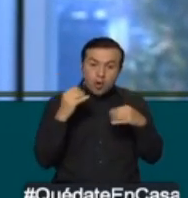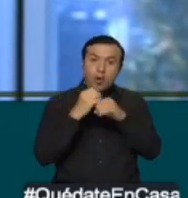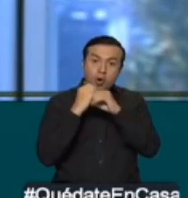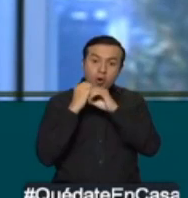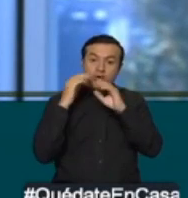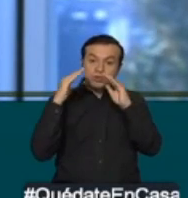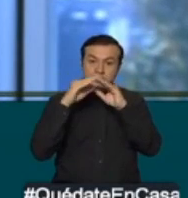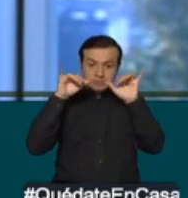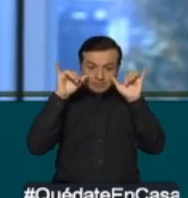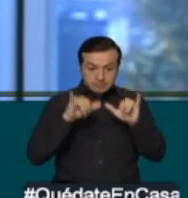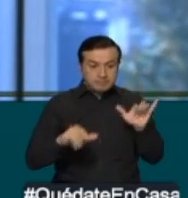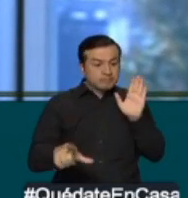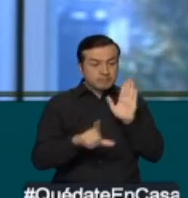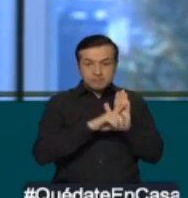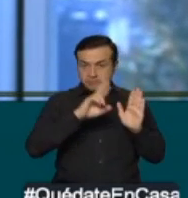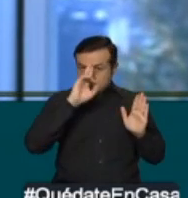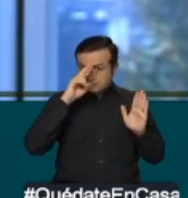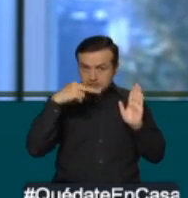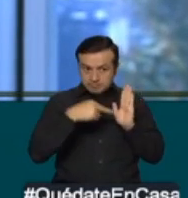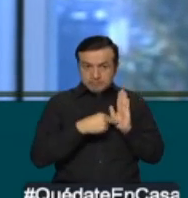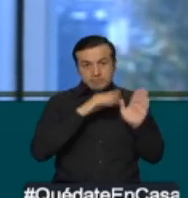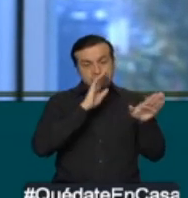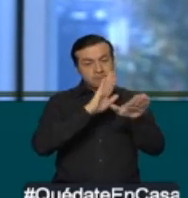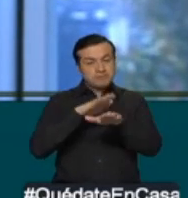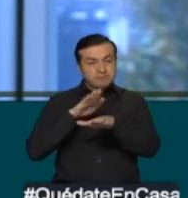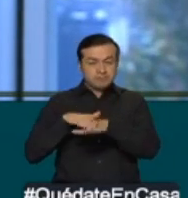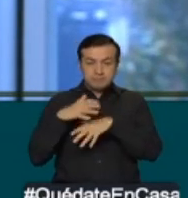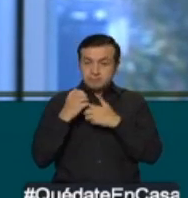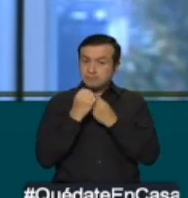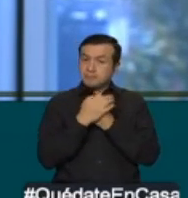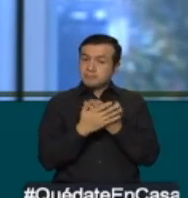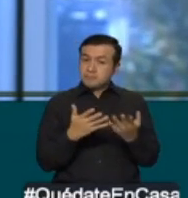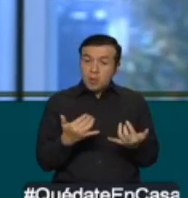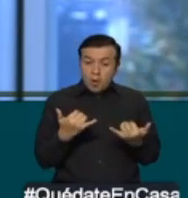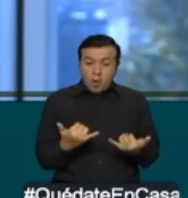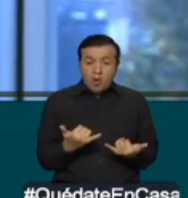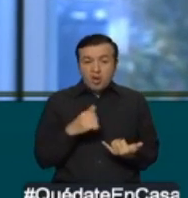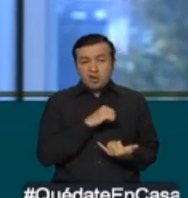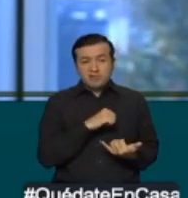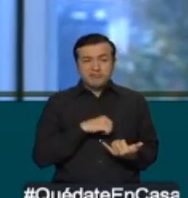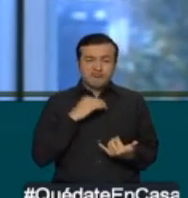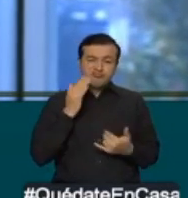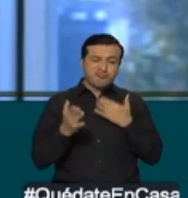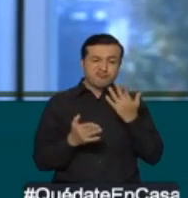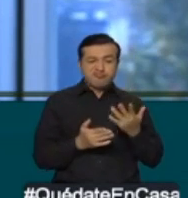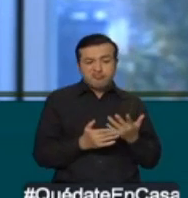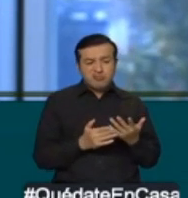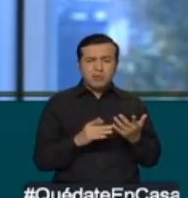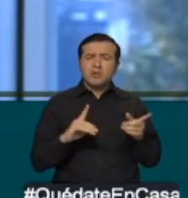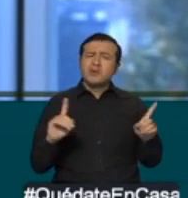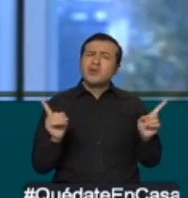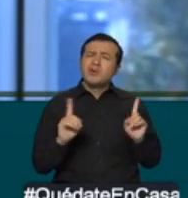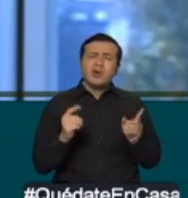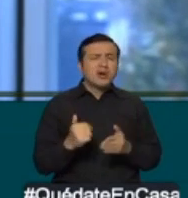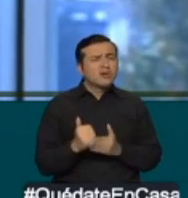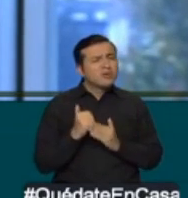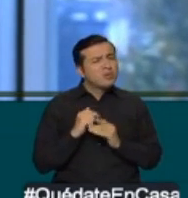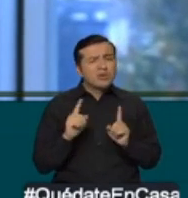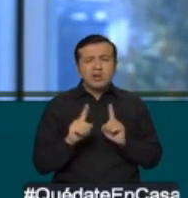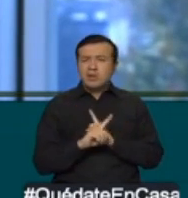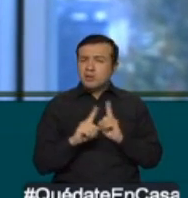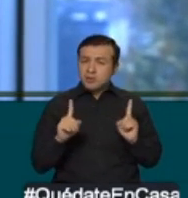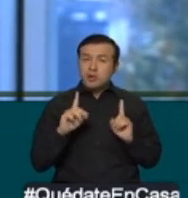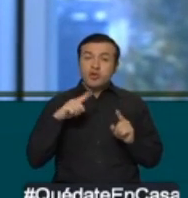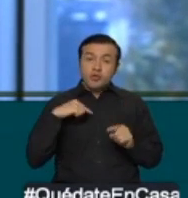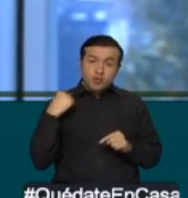cumplir con la norma y ese es el llamado que queremos hacer este tipo de actitudes de comportamientos no nos ayudan cuando todos